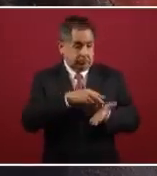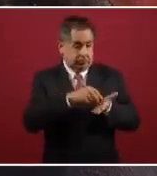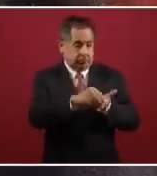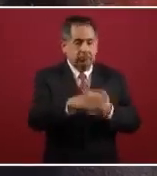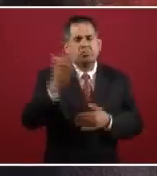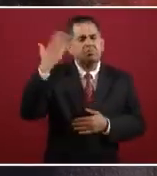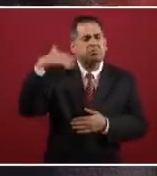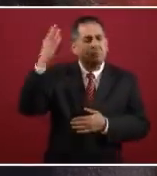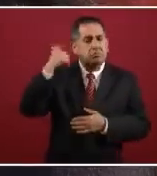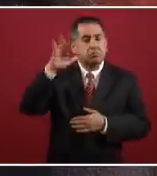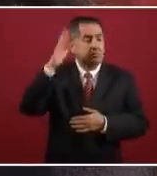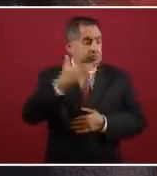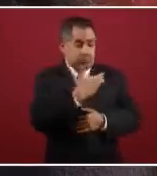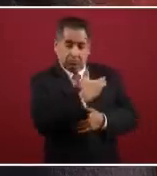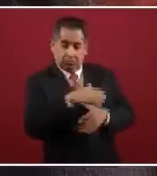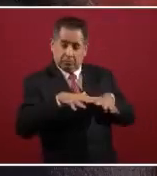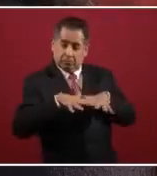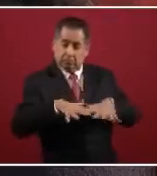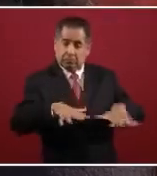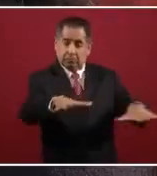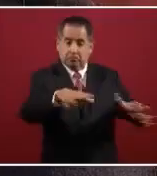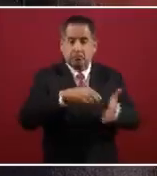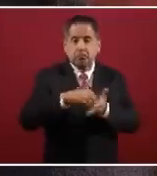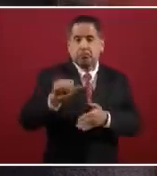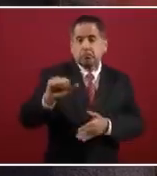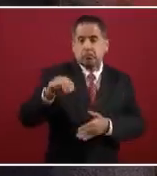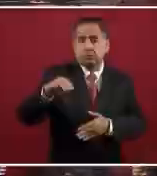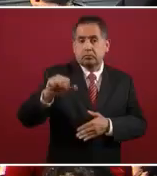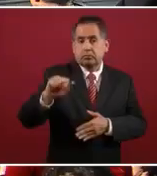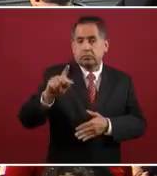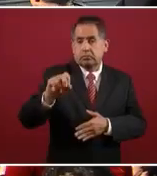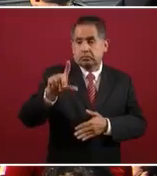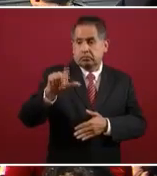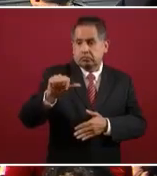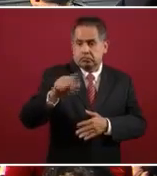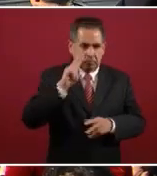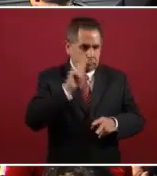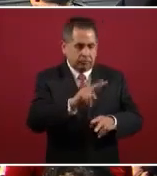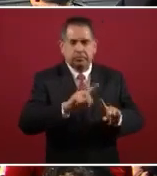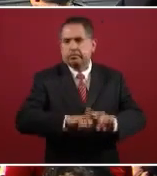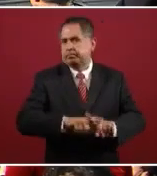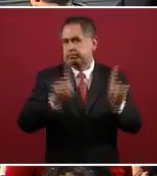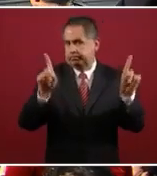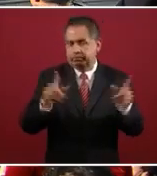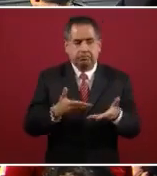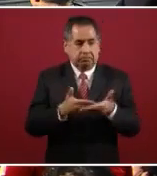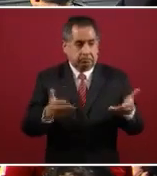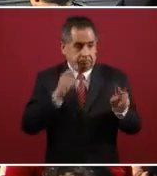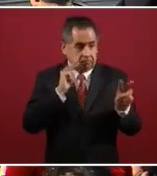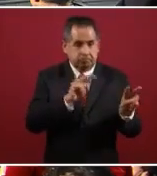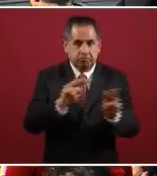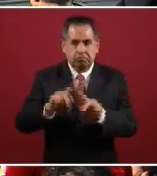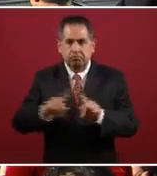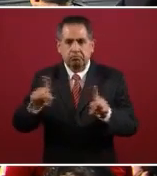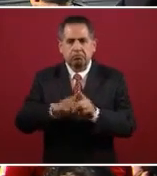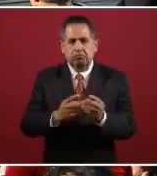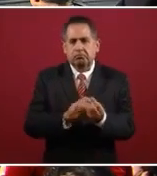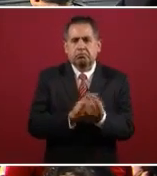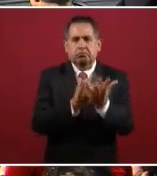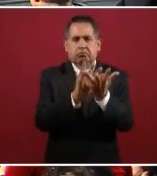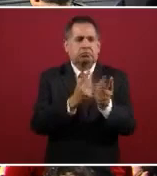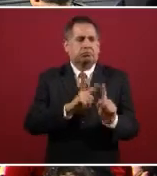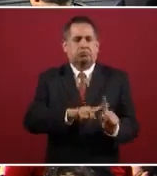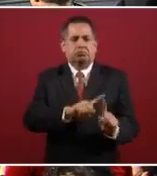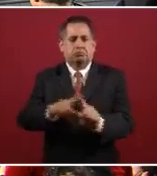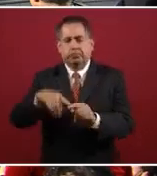todo este valle era amapola, y se veía de diferente, ahora lo que vi fueron las milpas, y